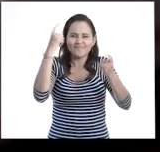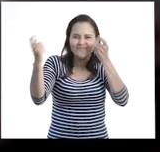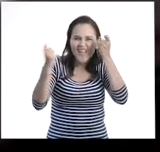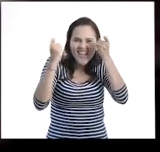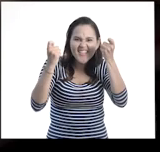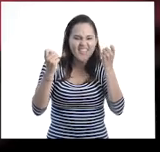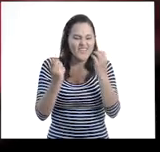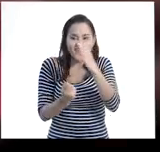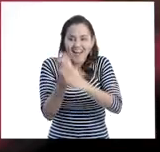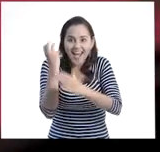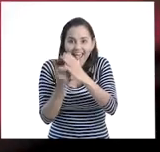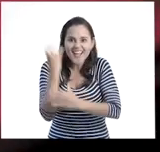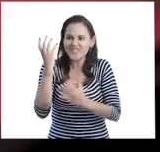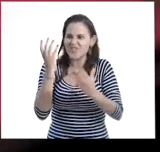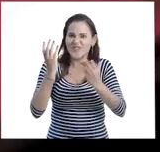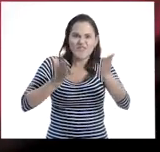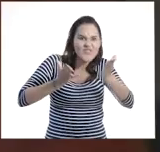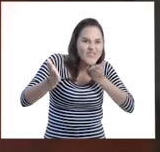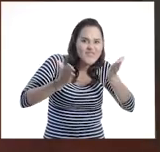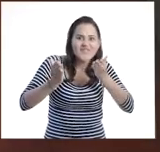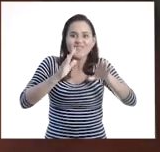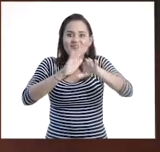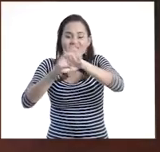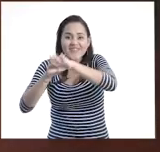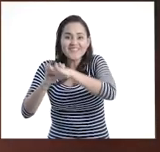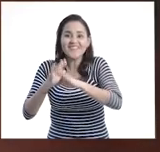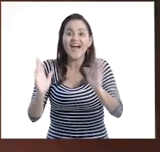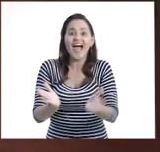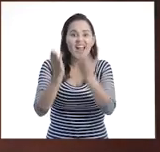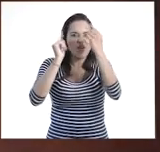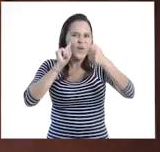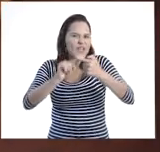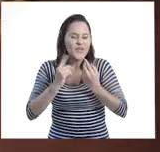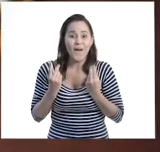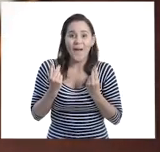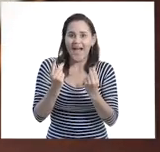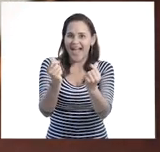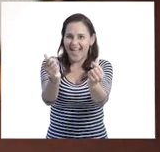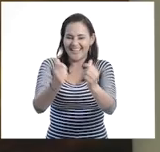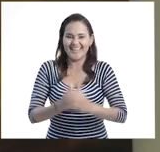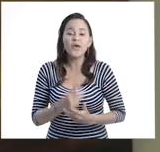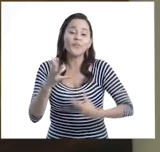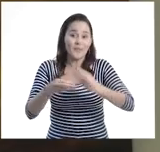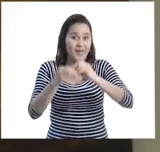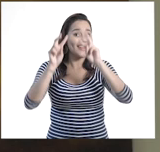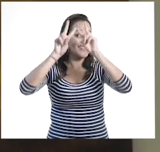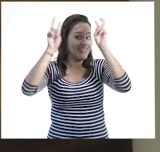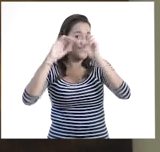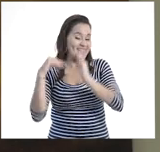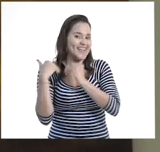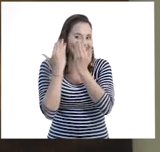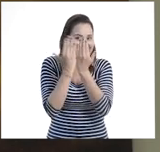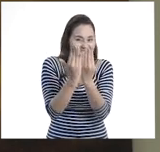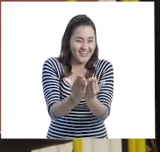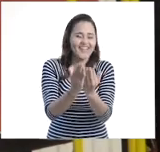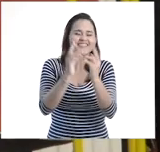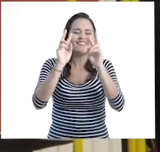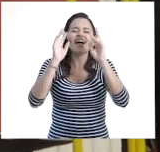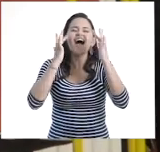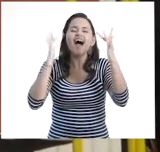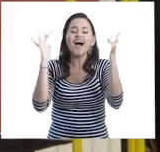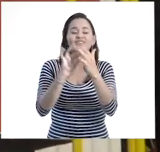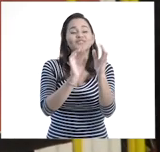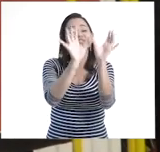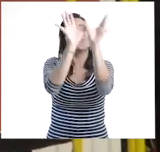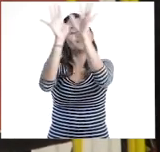de productos y servicios mediante metodologías de ideación ágil alrededor de la literatura inspirada en el